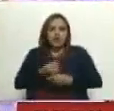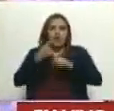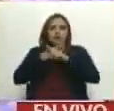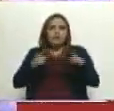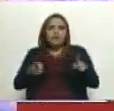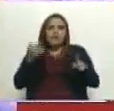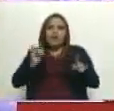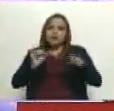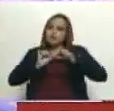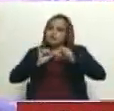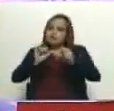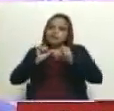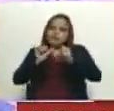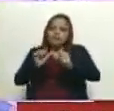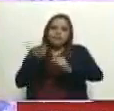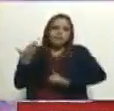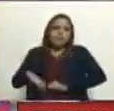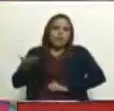mantienen vigentes.